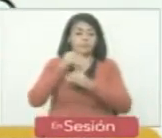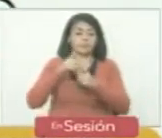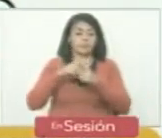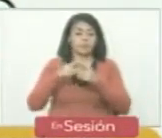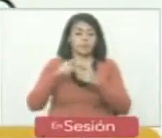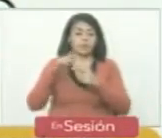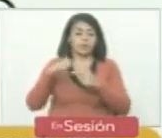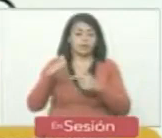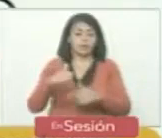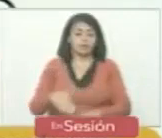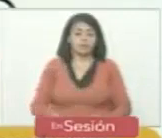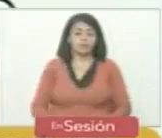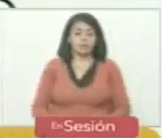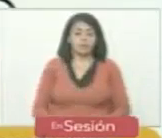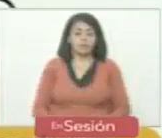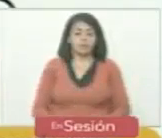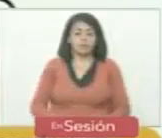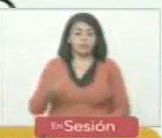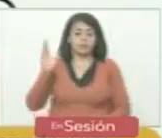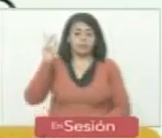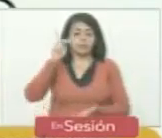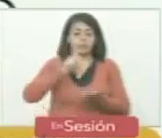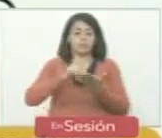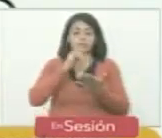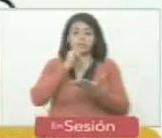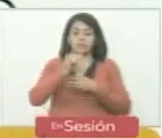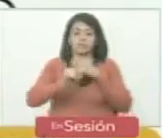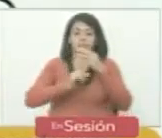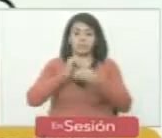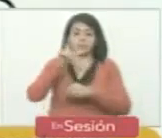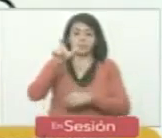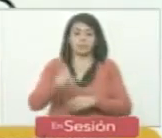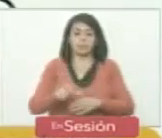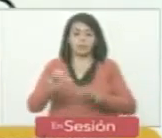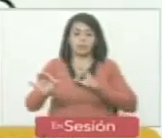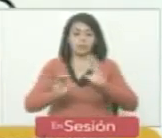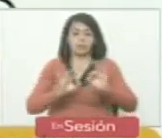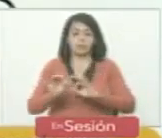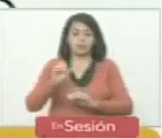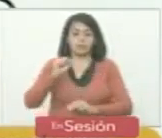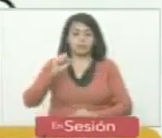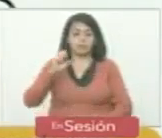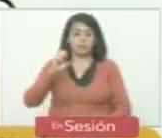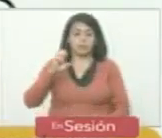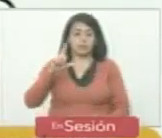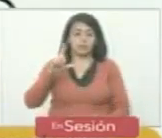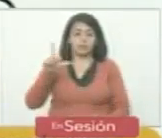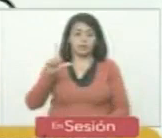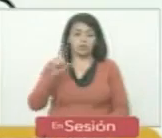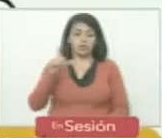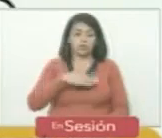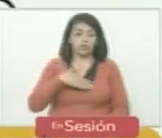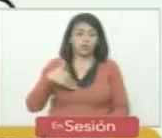y cuando llegan al mismo, le informa el operador logístico que Shell se niega a